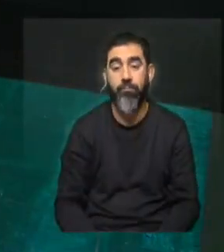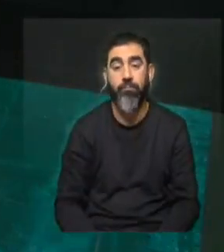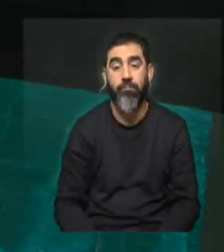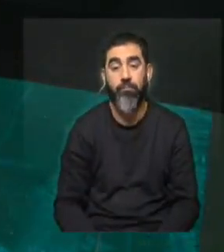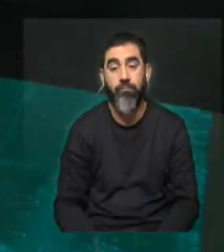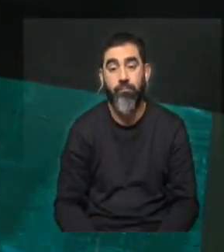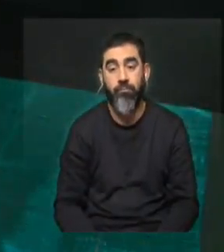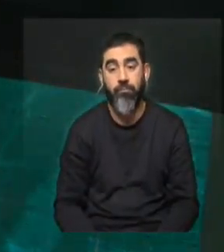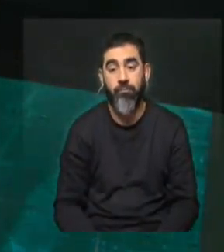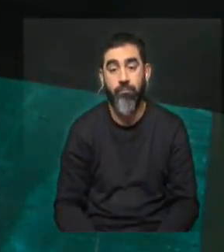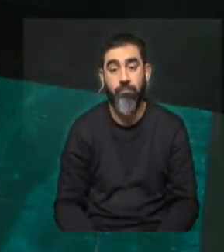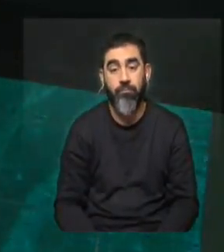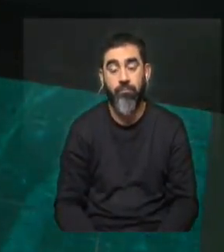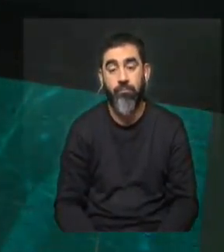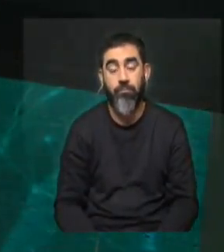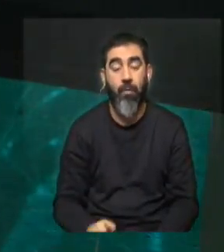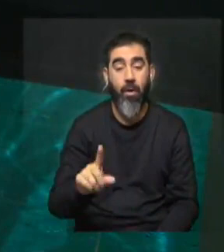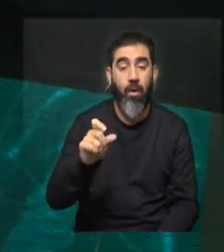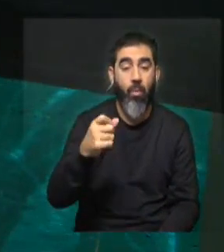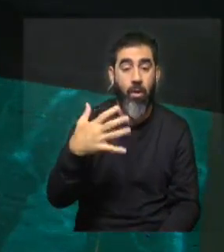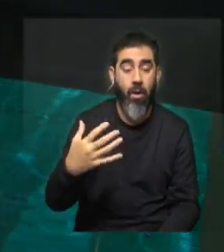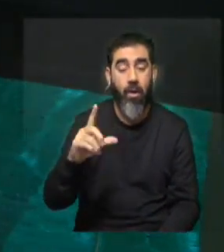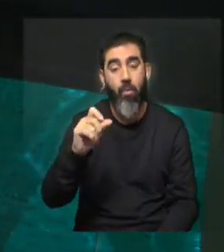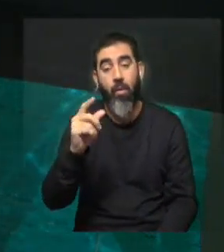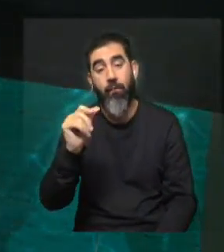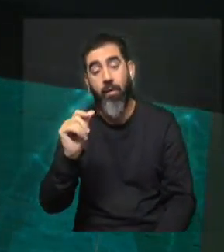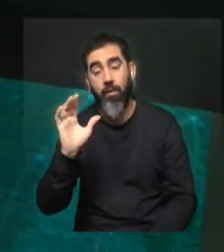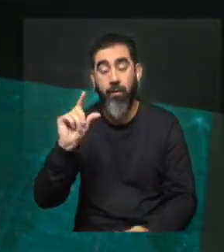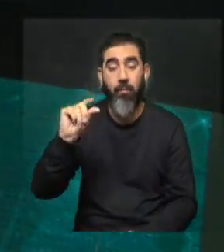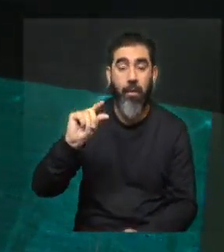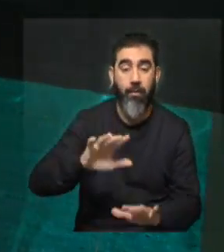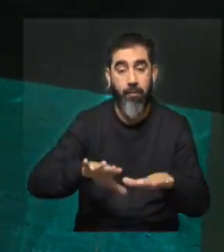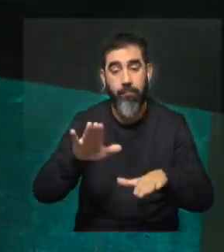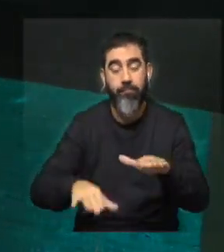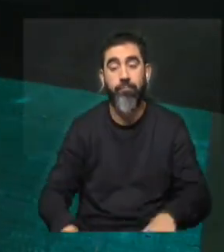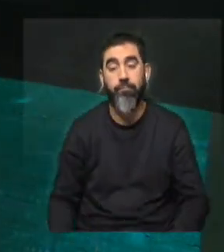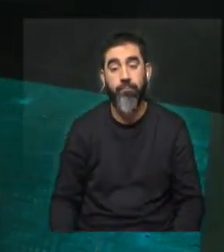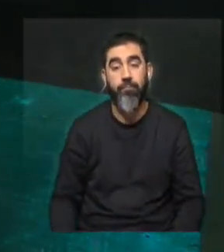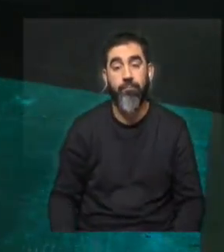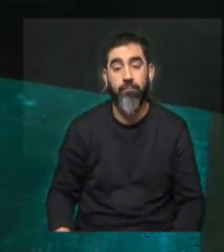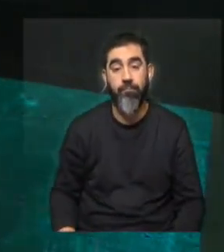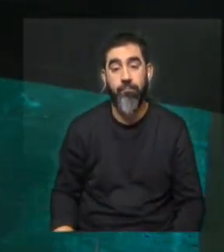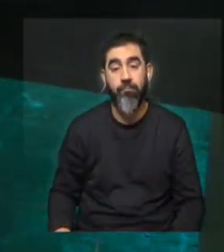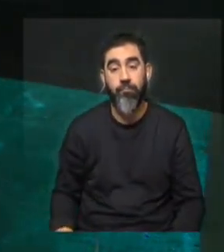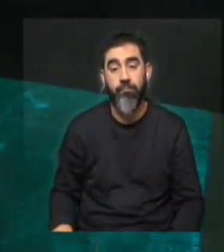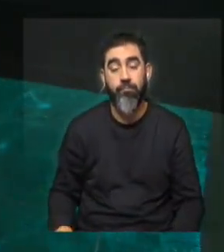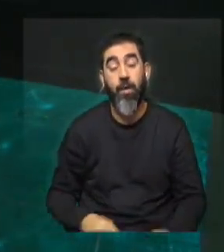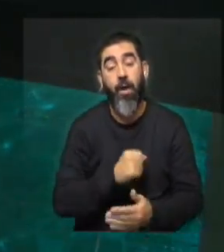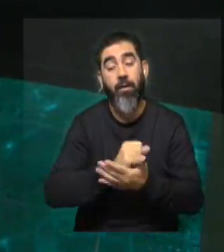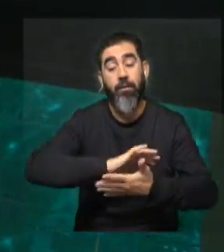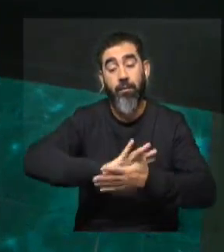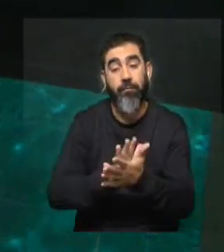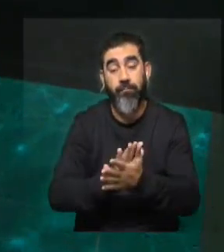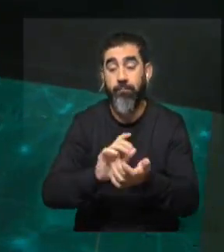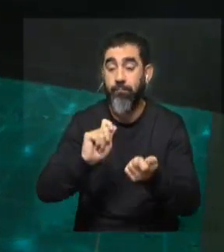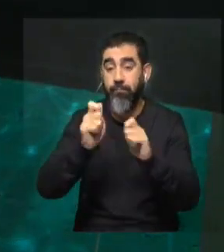viejo y bueno Me imagino que la gente va a esperar dos días si puede sí misma hasta que no se agote stock no